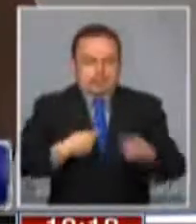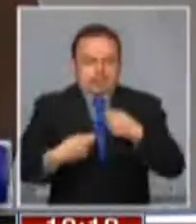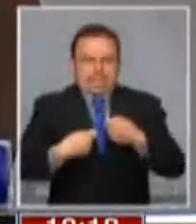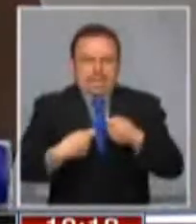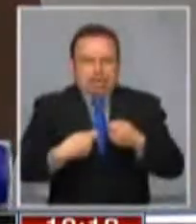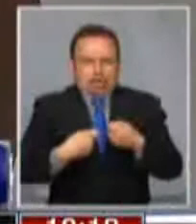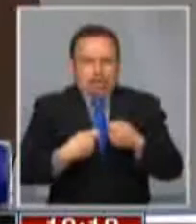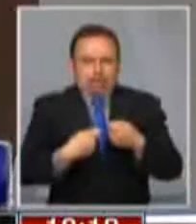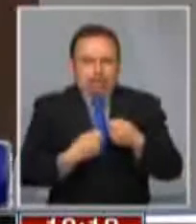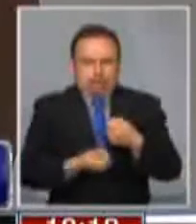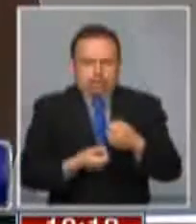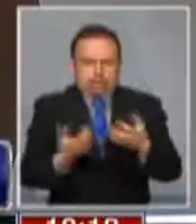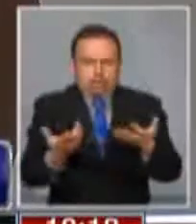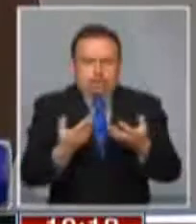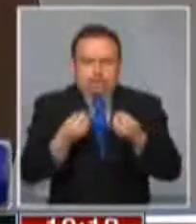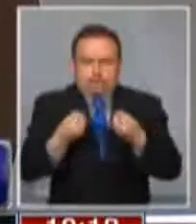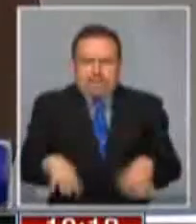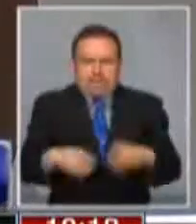negocios